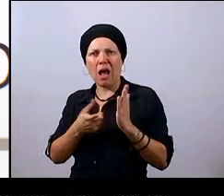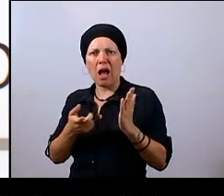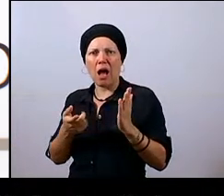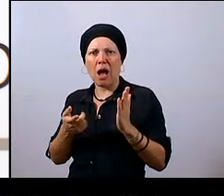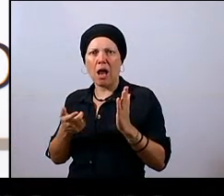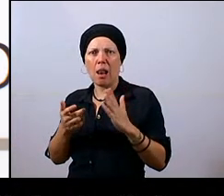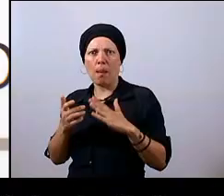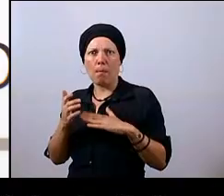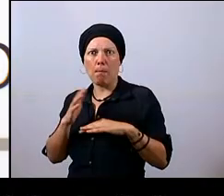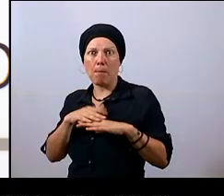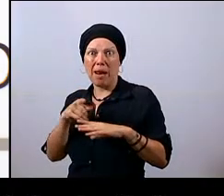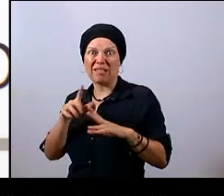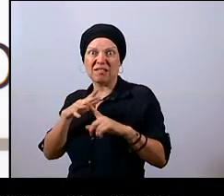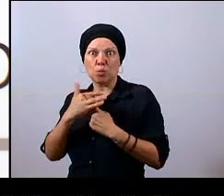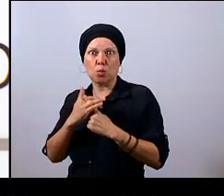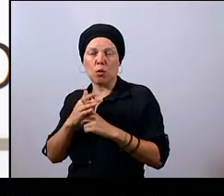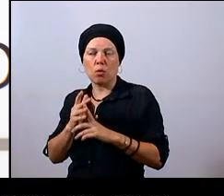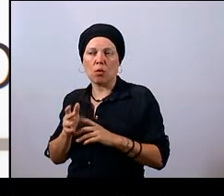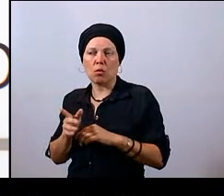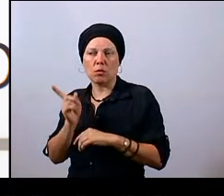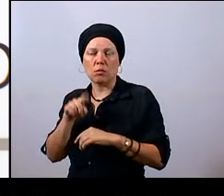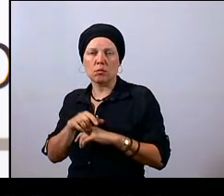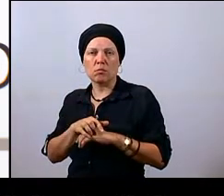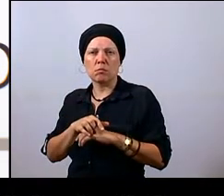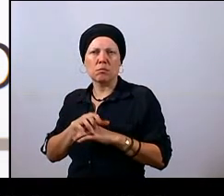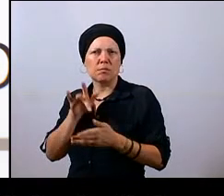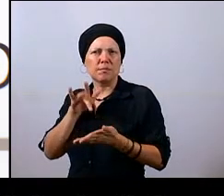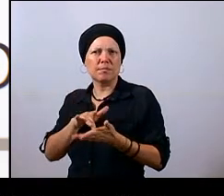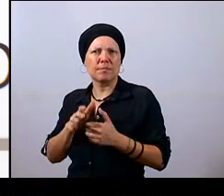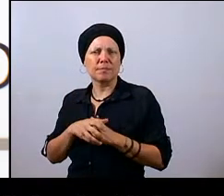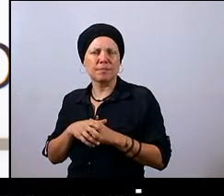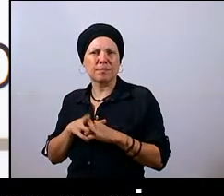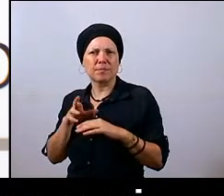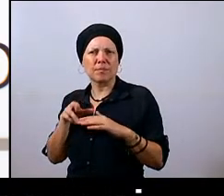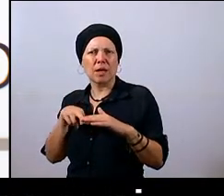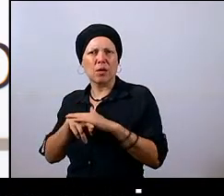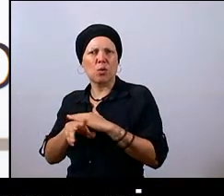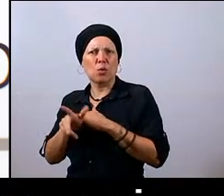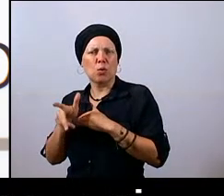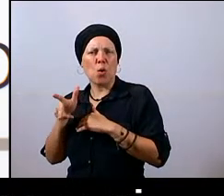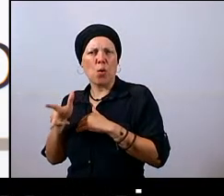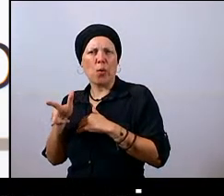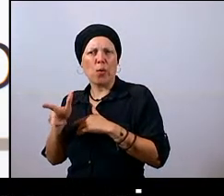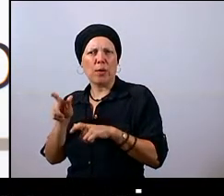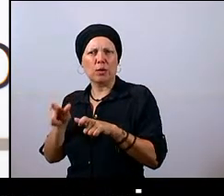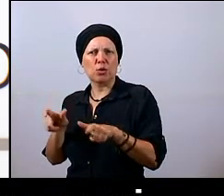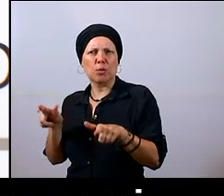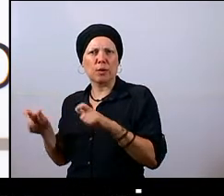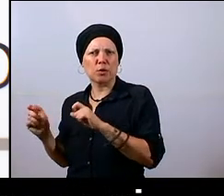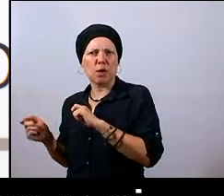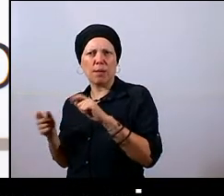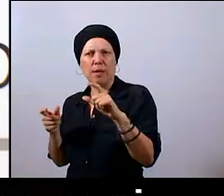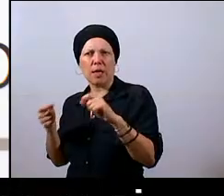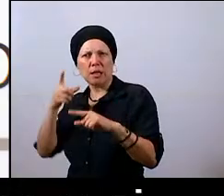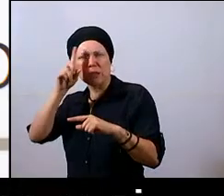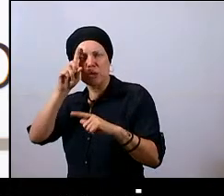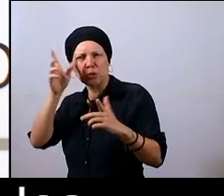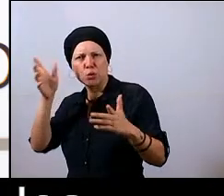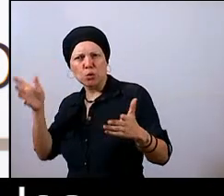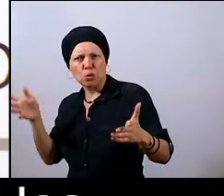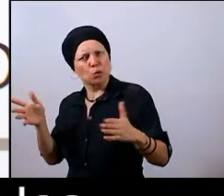eso? Y si llegado el término, porque también ustedes han sido siempre respetuosos con los derechos de los menores migrantes, y no sé si se